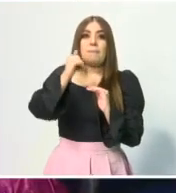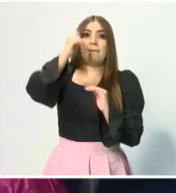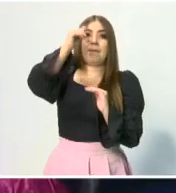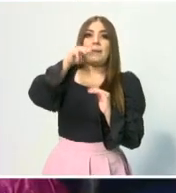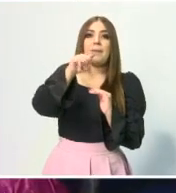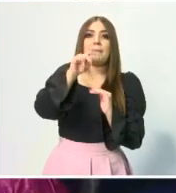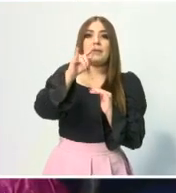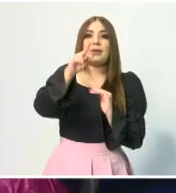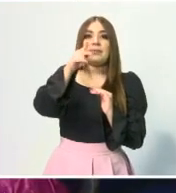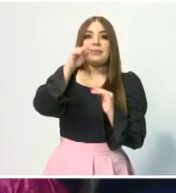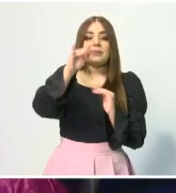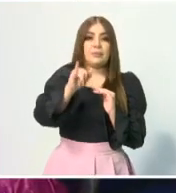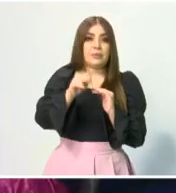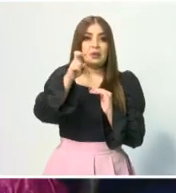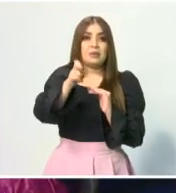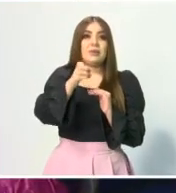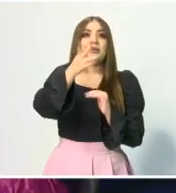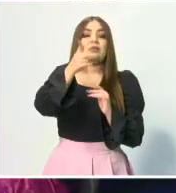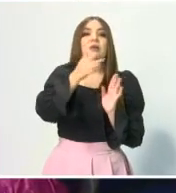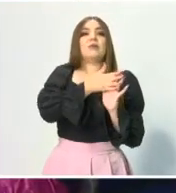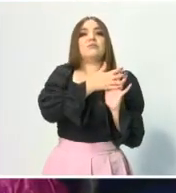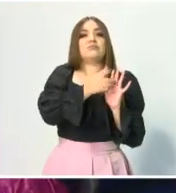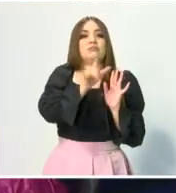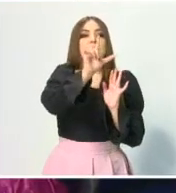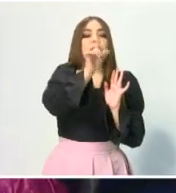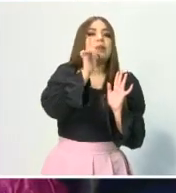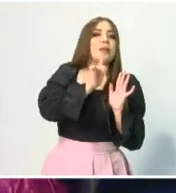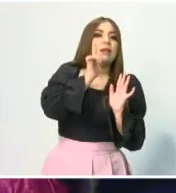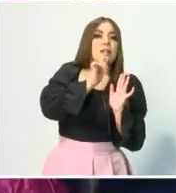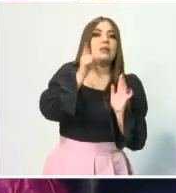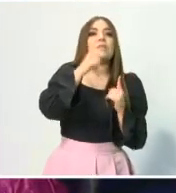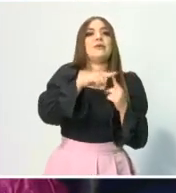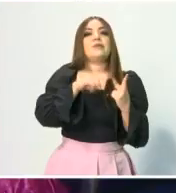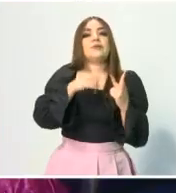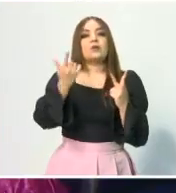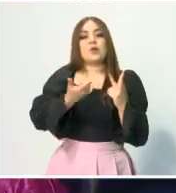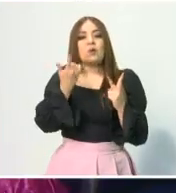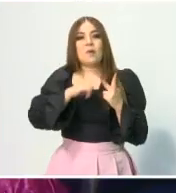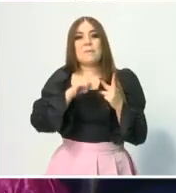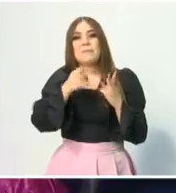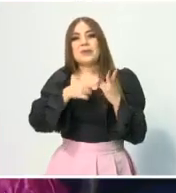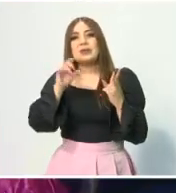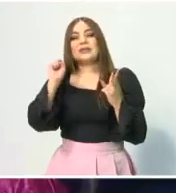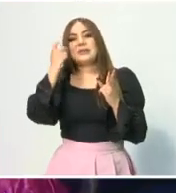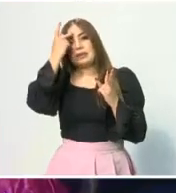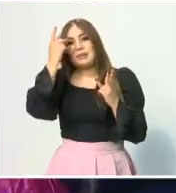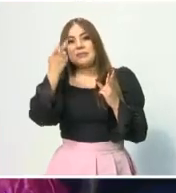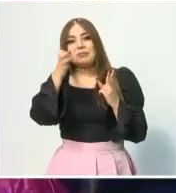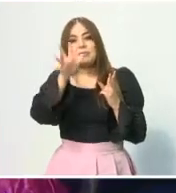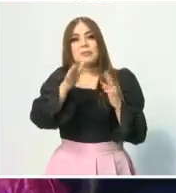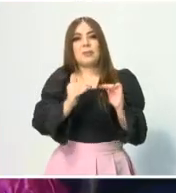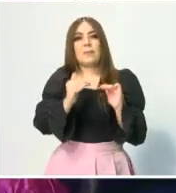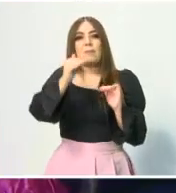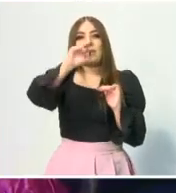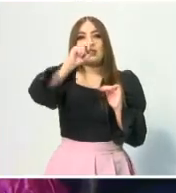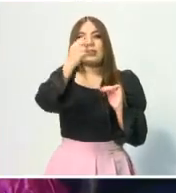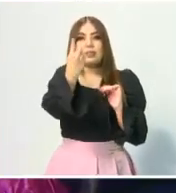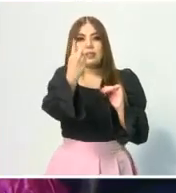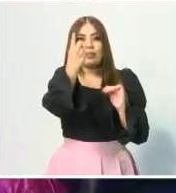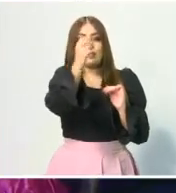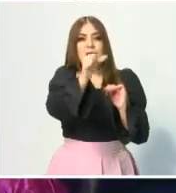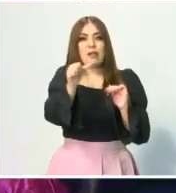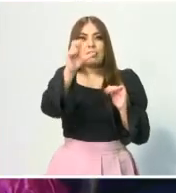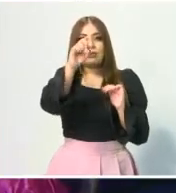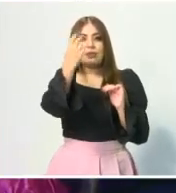mapiminas hacen los 20. Lerdo, Gómez Palacio, Tlahualilo, San Pedro y Madero, las máximas estarán alcanzando entre 31